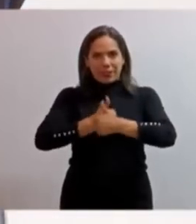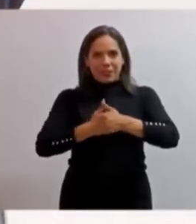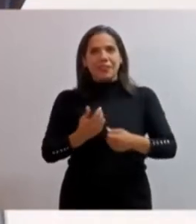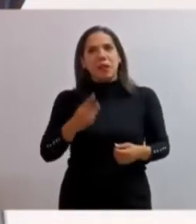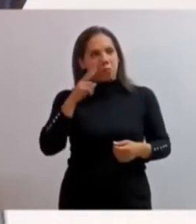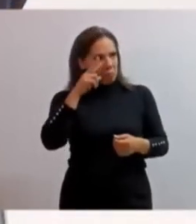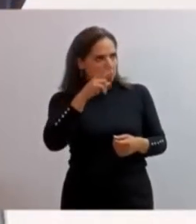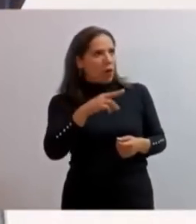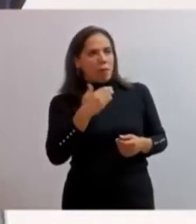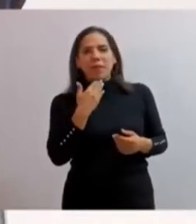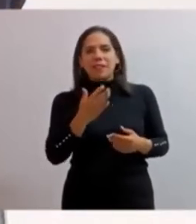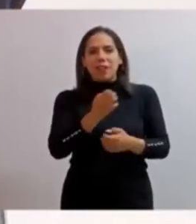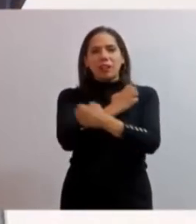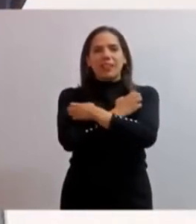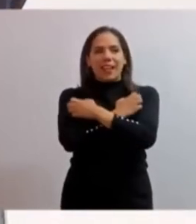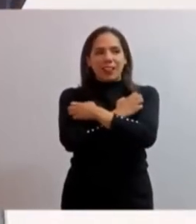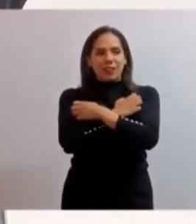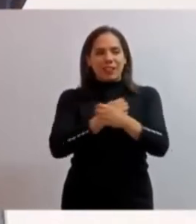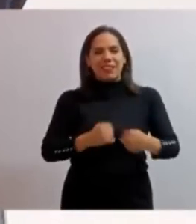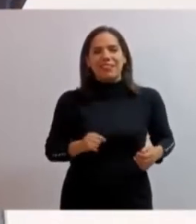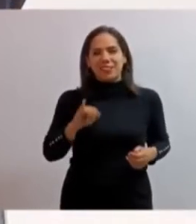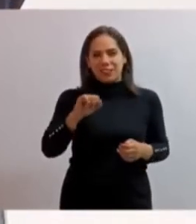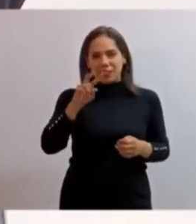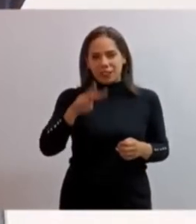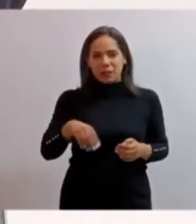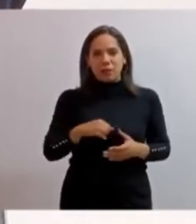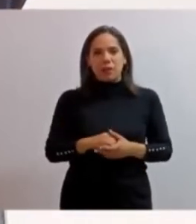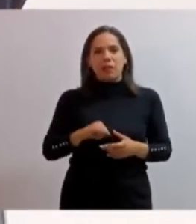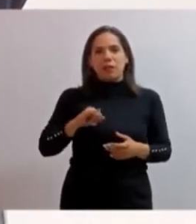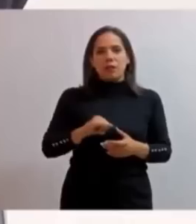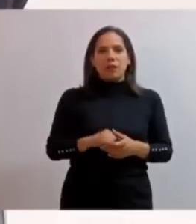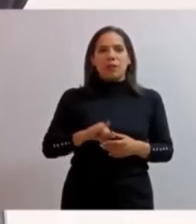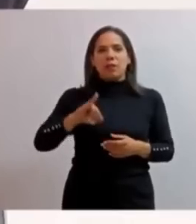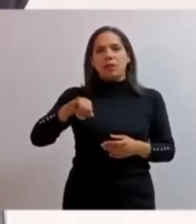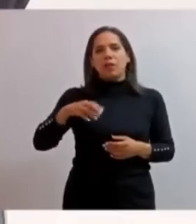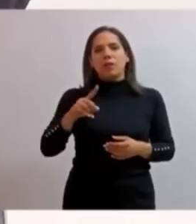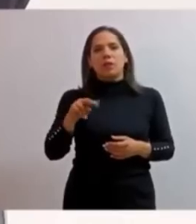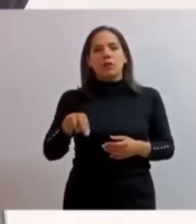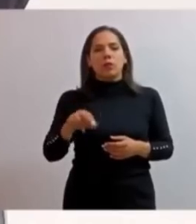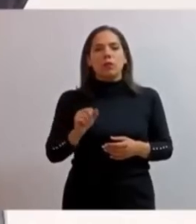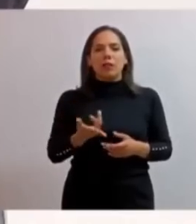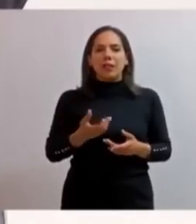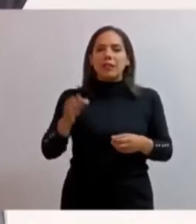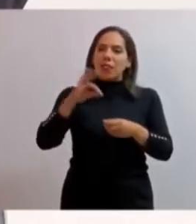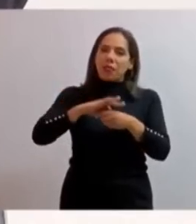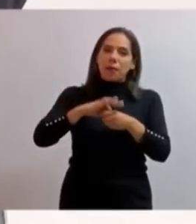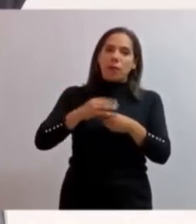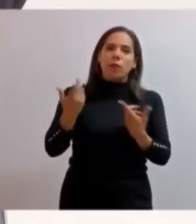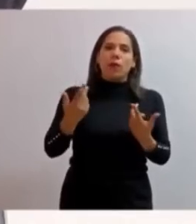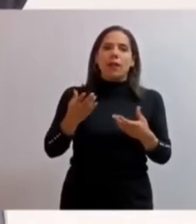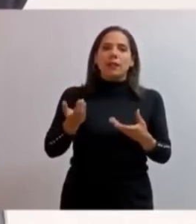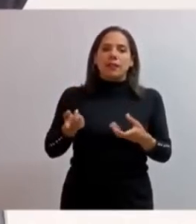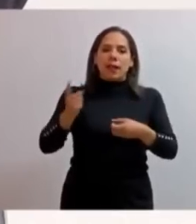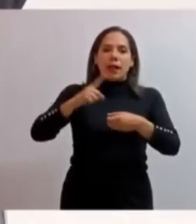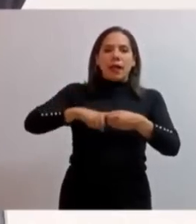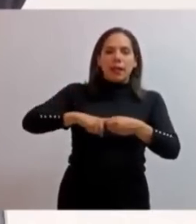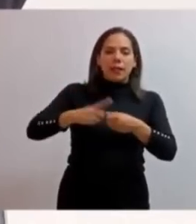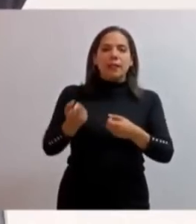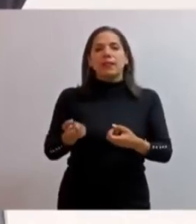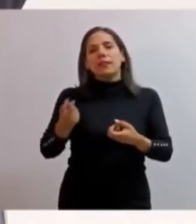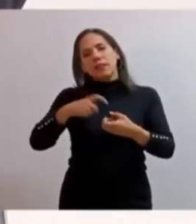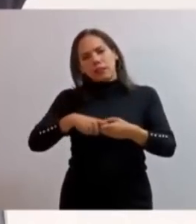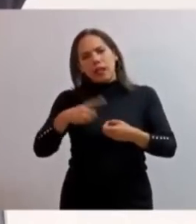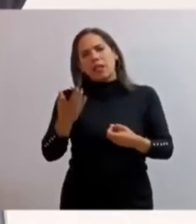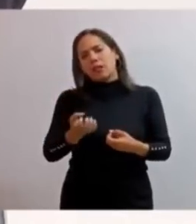de la educación, de la nueva escuela mexicana, John Dewey, la democracia en la escuela. Un comentario de la maestra